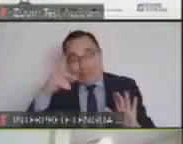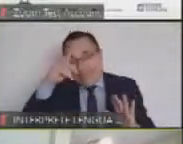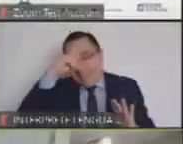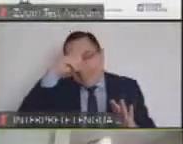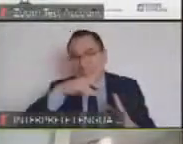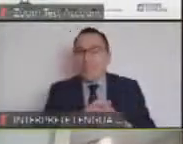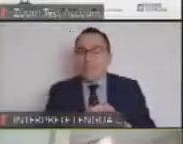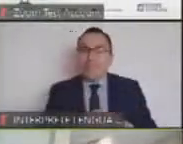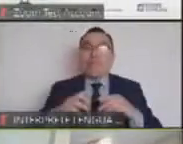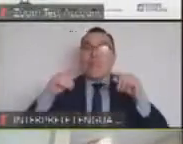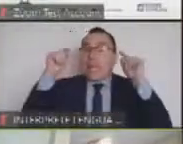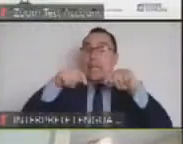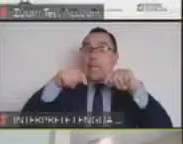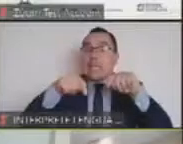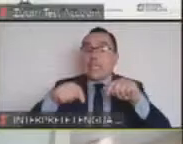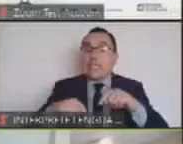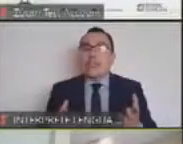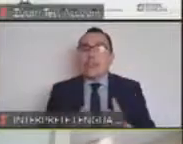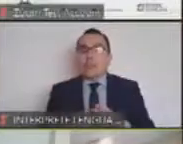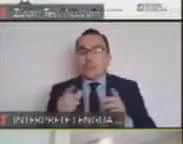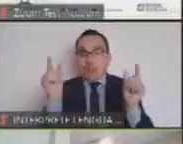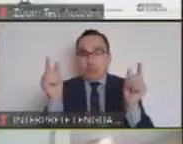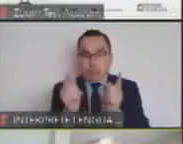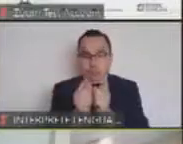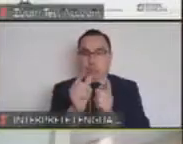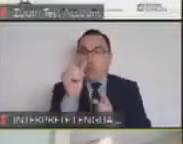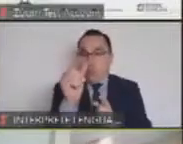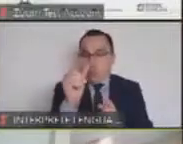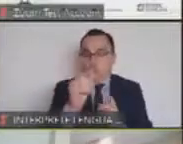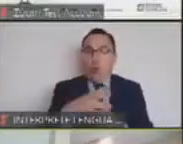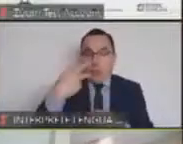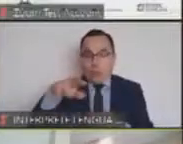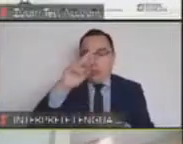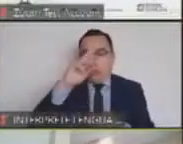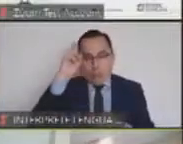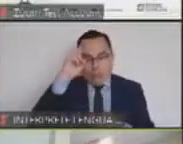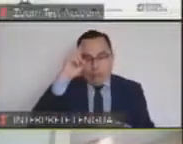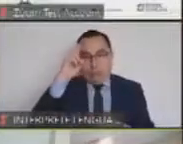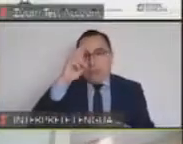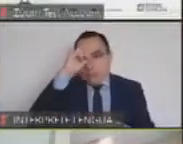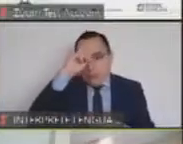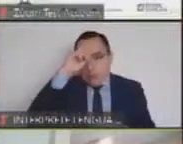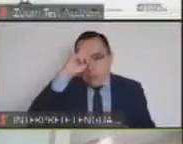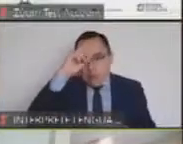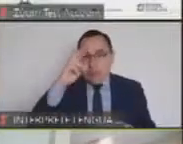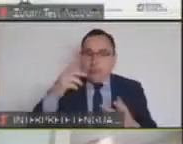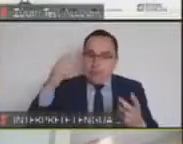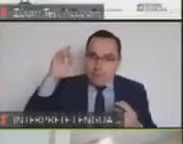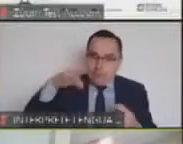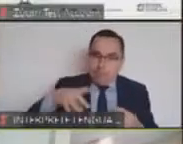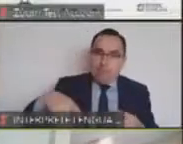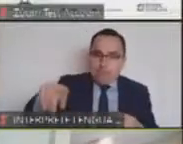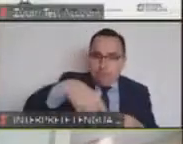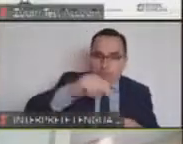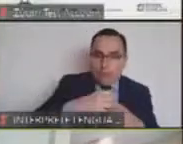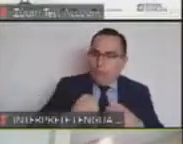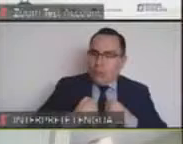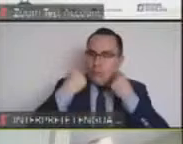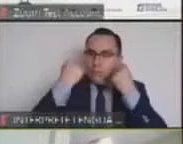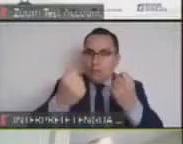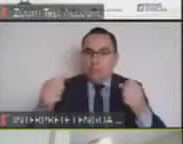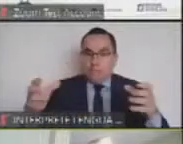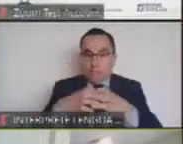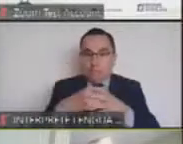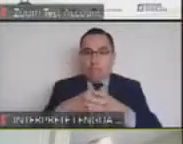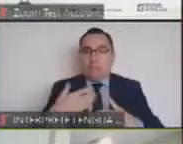me parece que estas pocas razones justifican sobradamente los esfuerzos que conjuntos podamos emprender